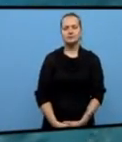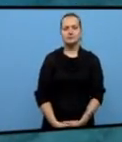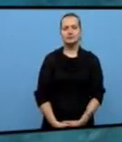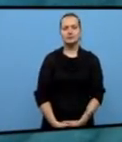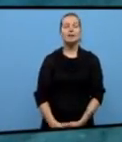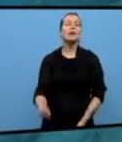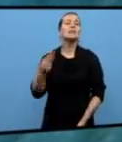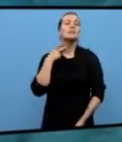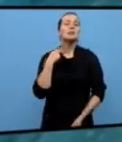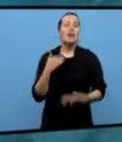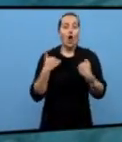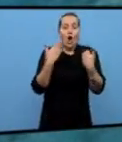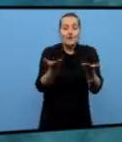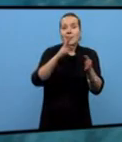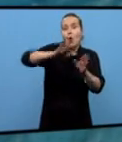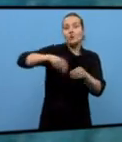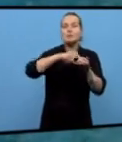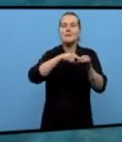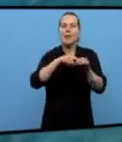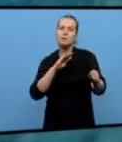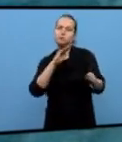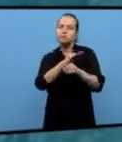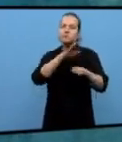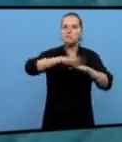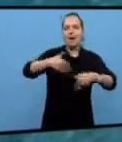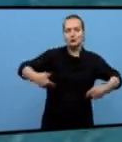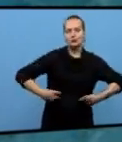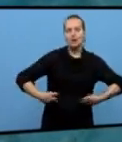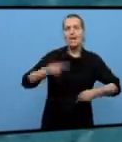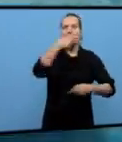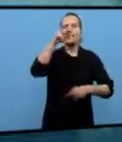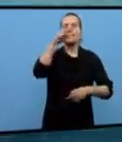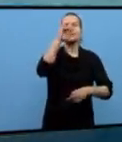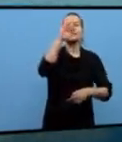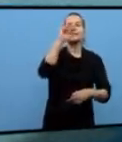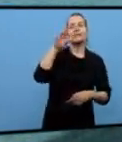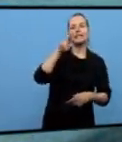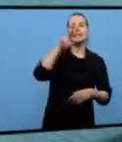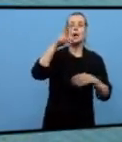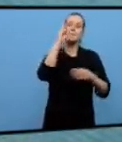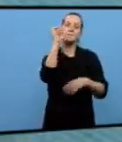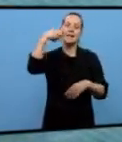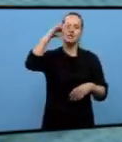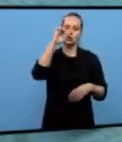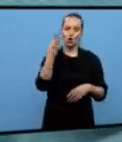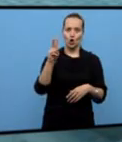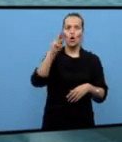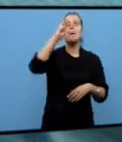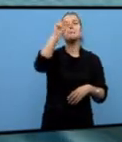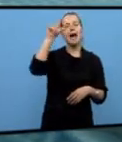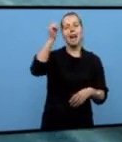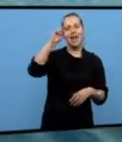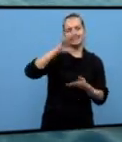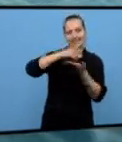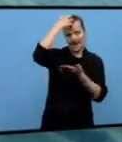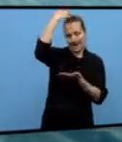A Deputación ofrece as derradeiras plazas subvencionadas nos balnearios de Guitriz, Pantón e Palas de Rei para o mes de decembro. O organismo abre o prazo